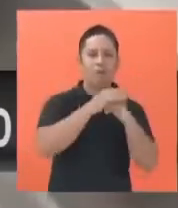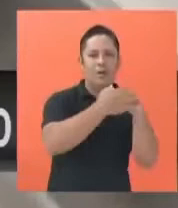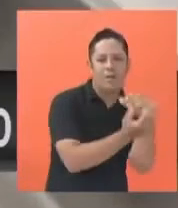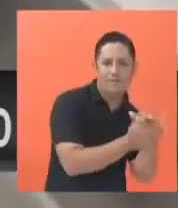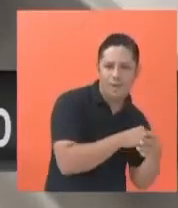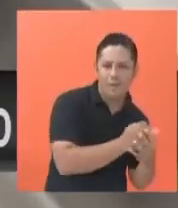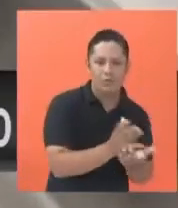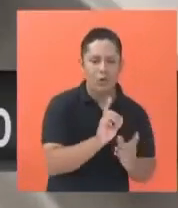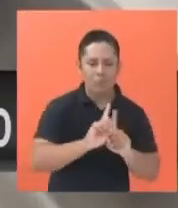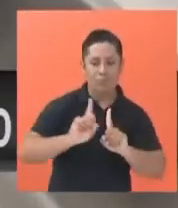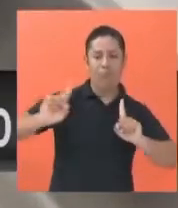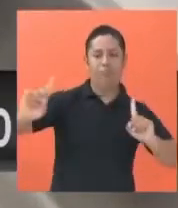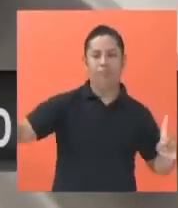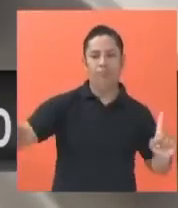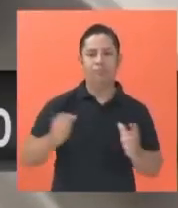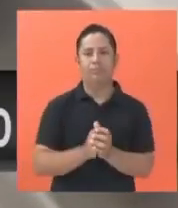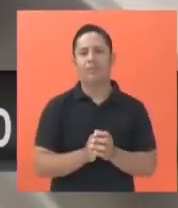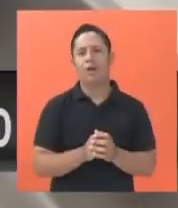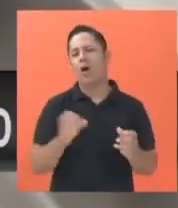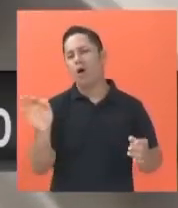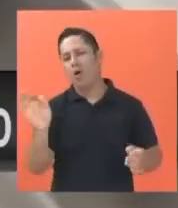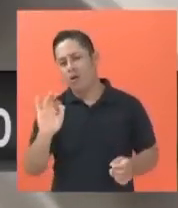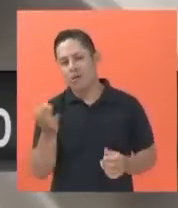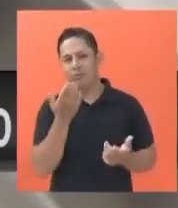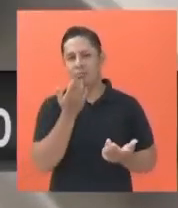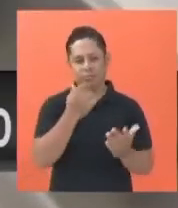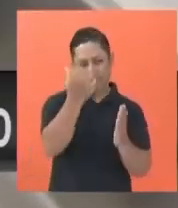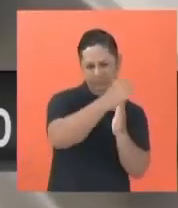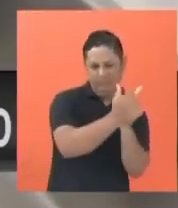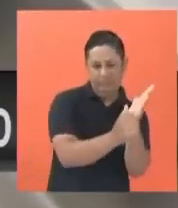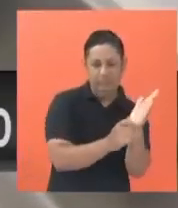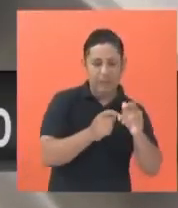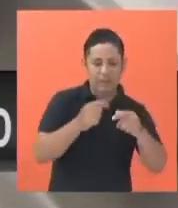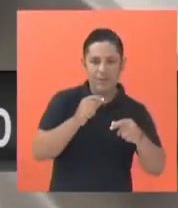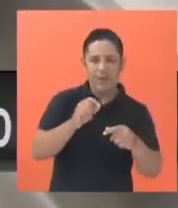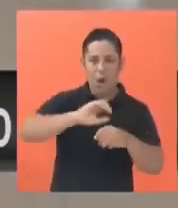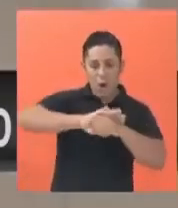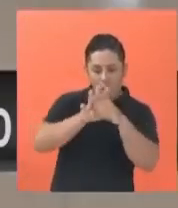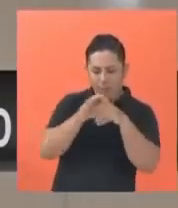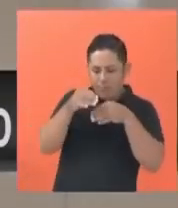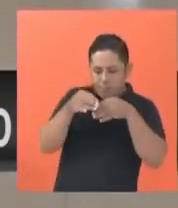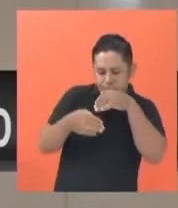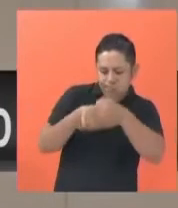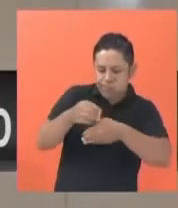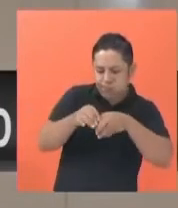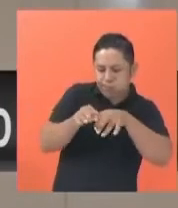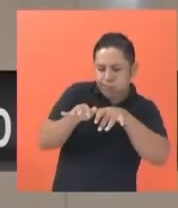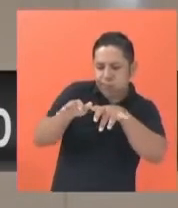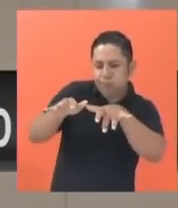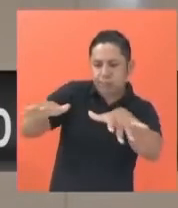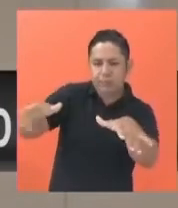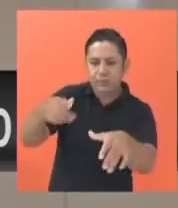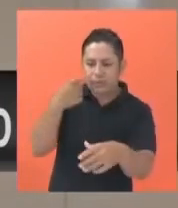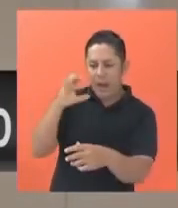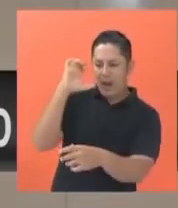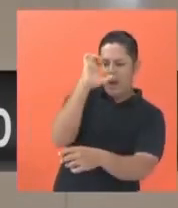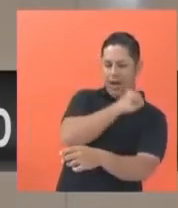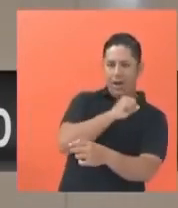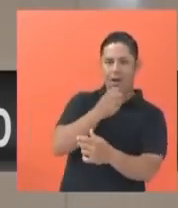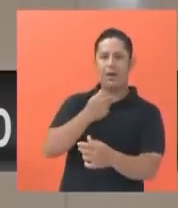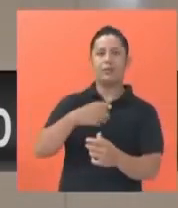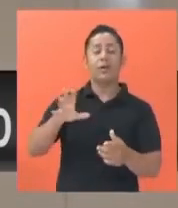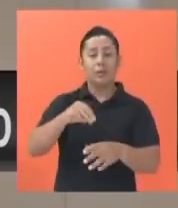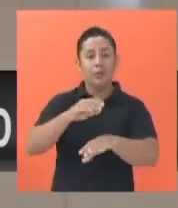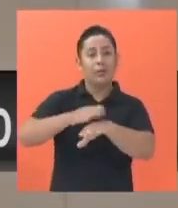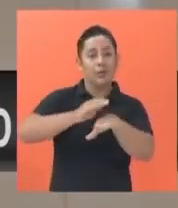lavado de manos y distanciamiento físico y teniendo en cuenta los mecanismos de diseminación del virus, el protocolo determina que se deben fortalecer de igual forma